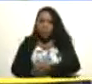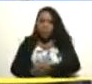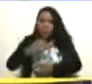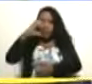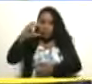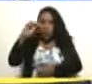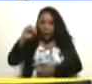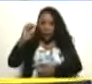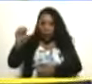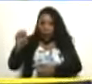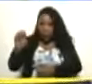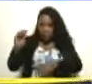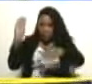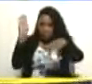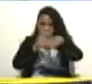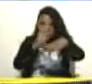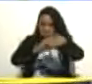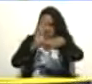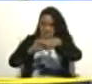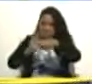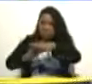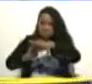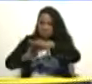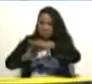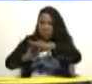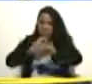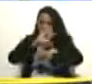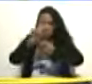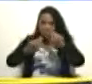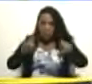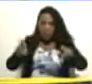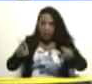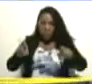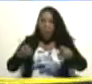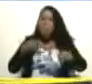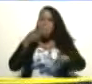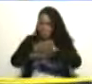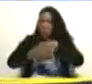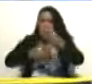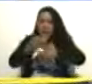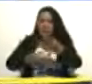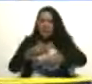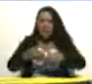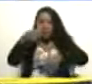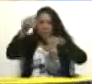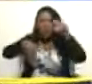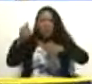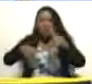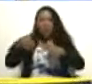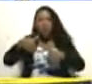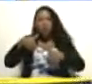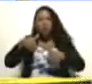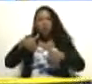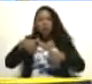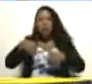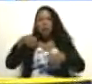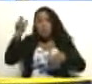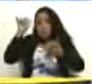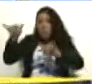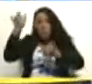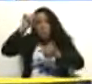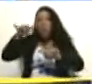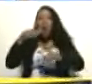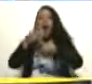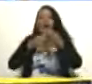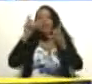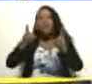Nacional Electoral convoca el referéndum revocatorio, vamos a revocatorio y que el pueblo decida lo que sea, lo que sea,